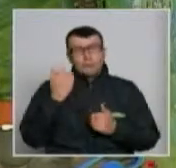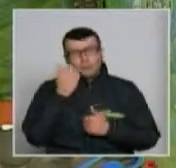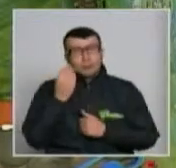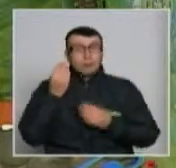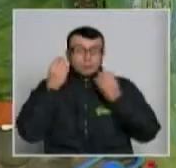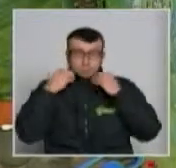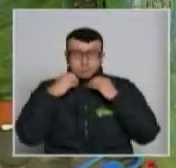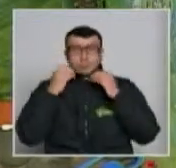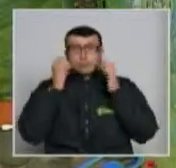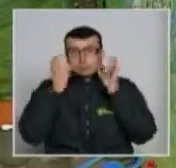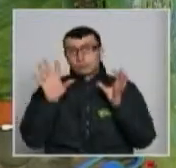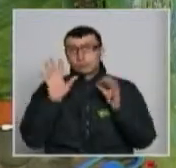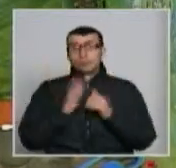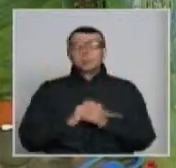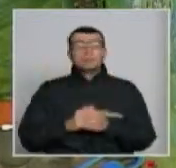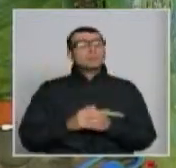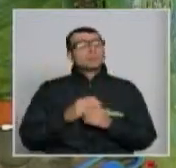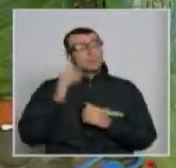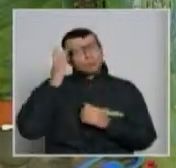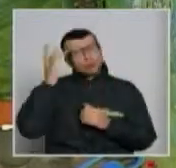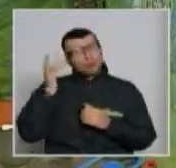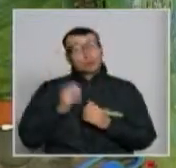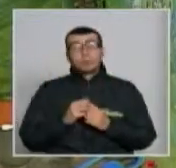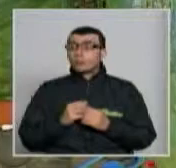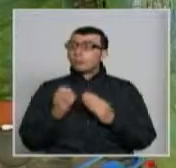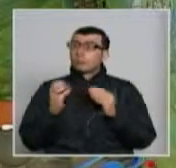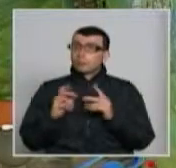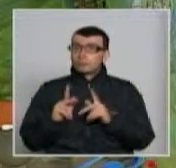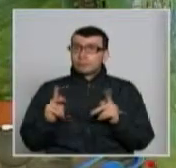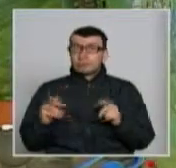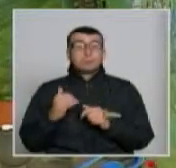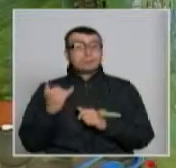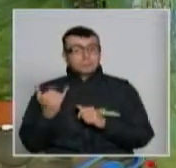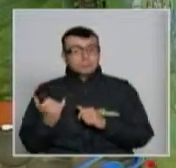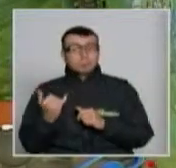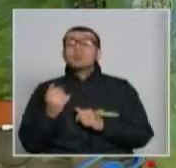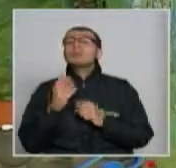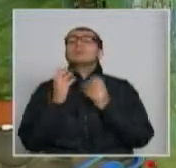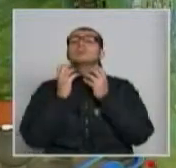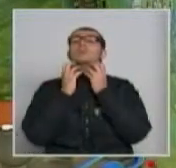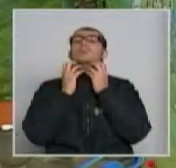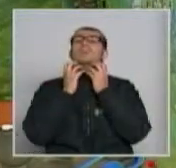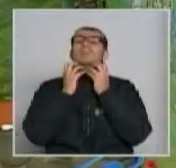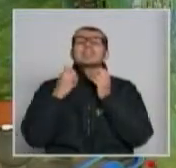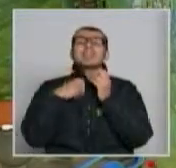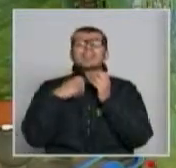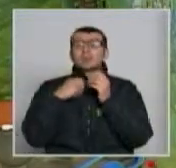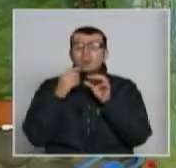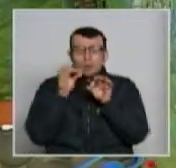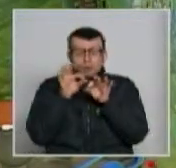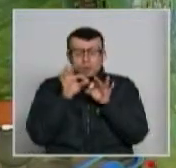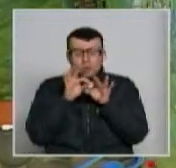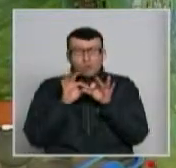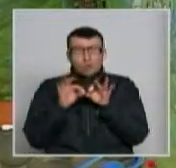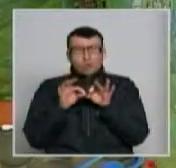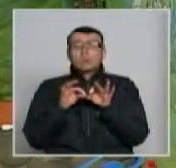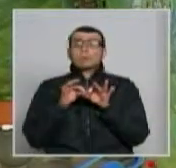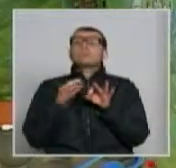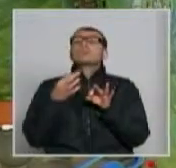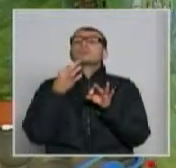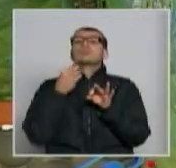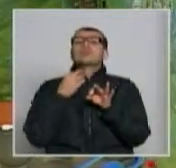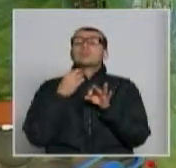patológicos, porque muchos pacientes en las amígdalas tienen unas criptas, como unos roticos, y